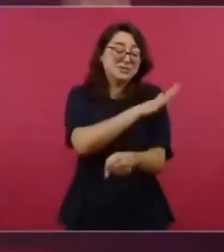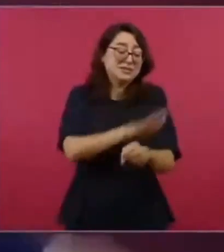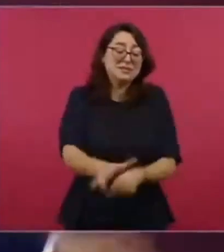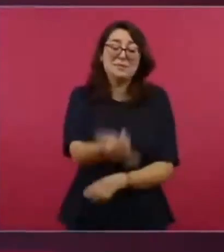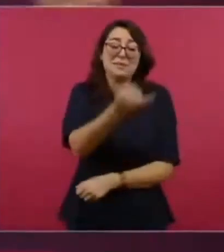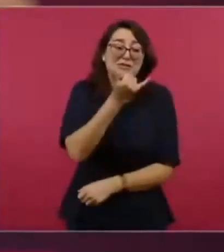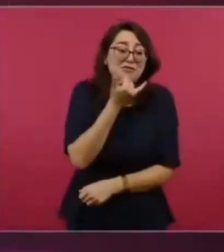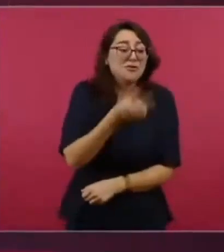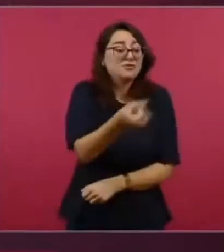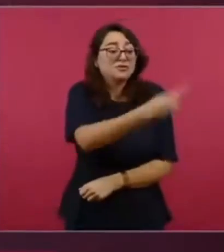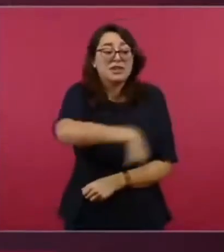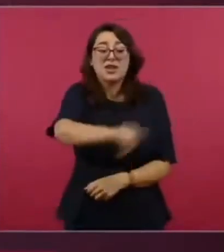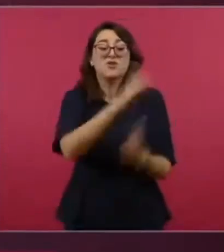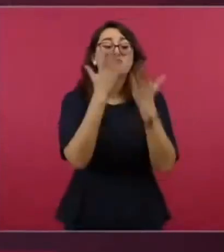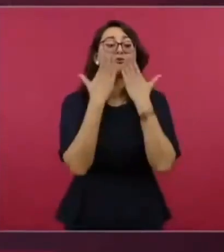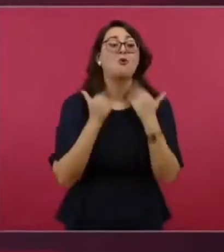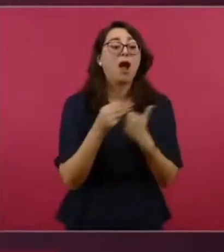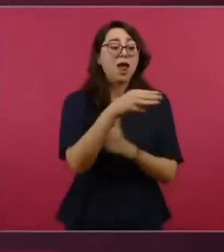medios convencionales,